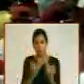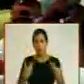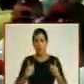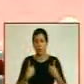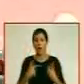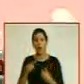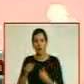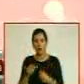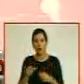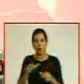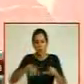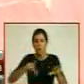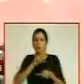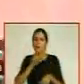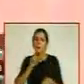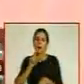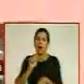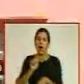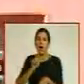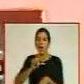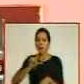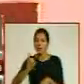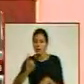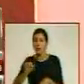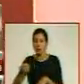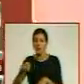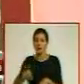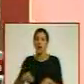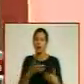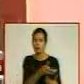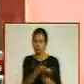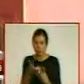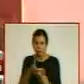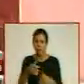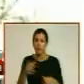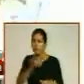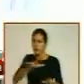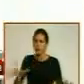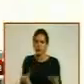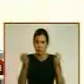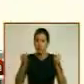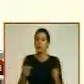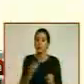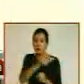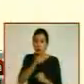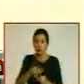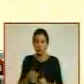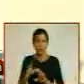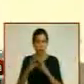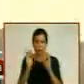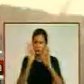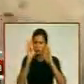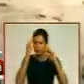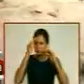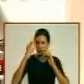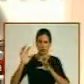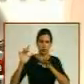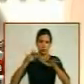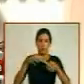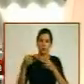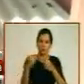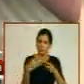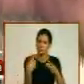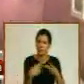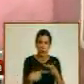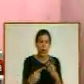Primera, desde el momento del incidente, son atendidos por bomberos, rescatistas y voluntarios, quienes están abocados a la entrega de insumos